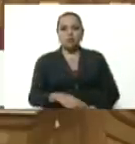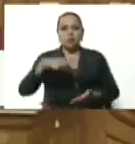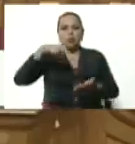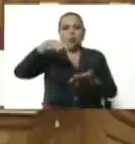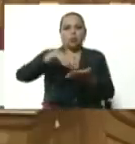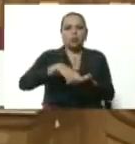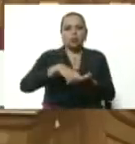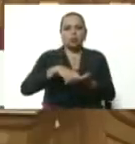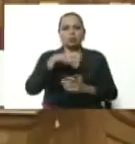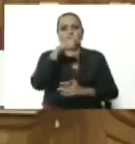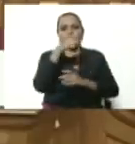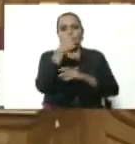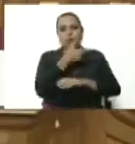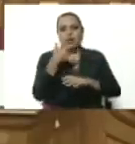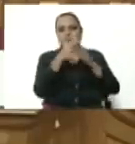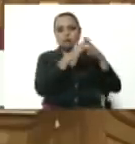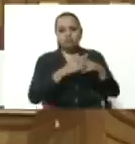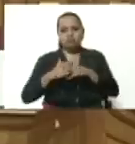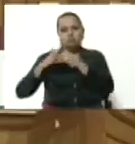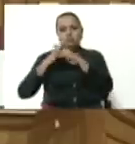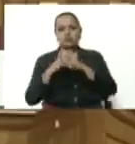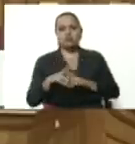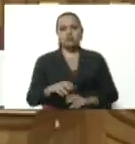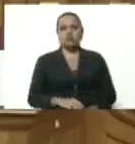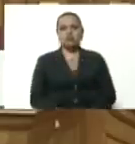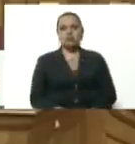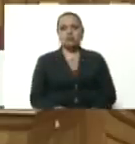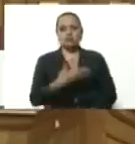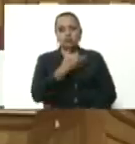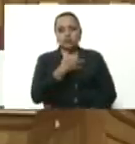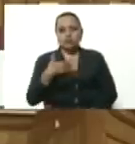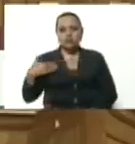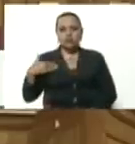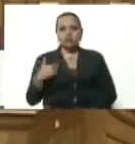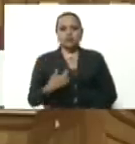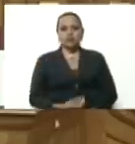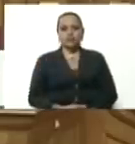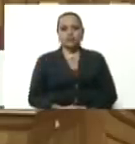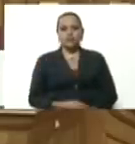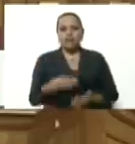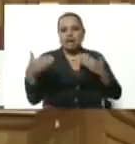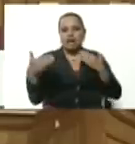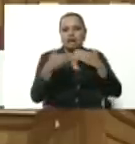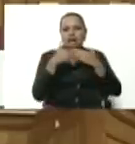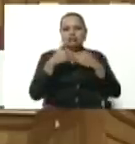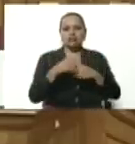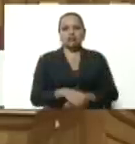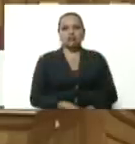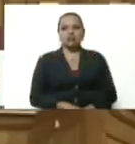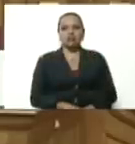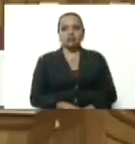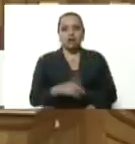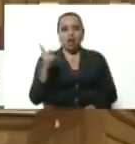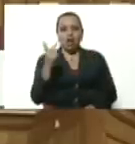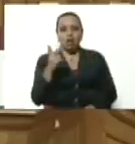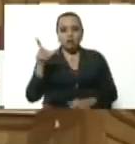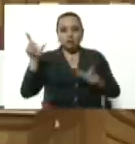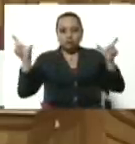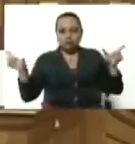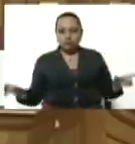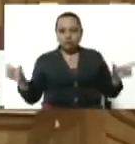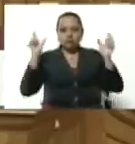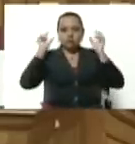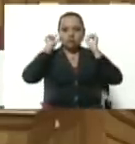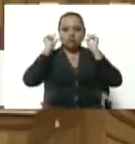al imperio norteamericano cuando intentan agredirlas. Les están reconociendo su